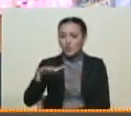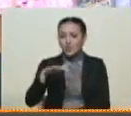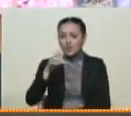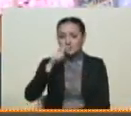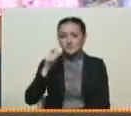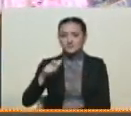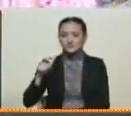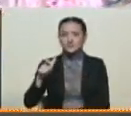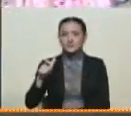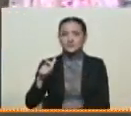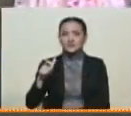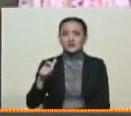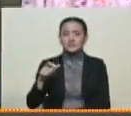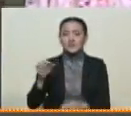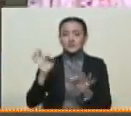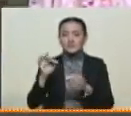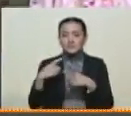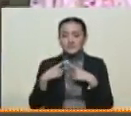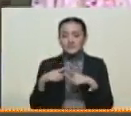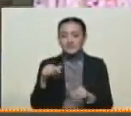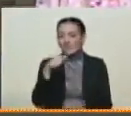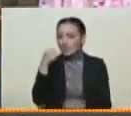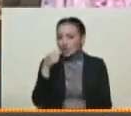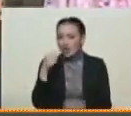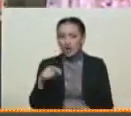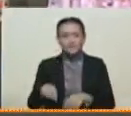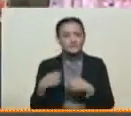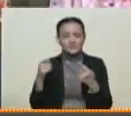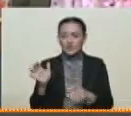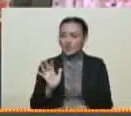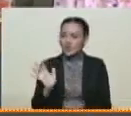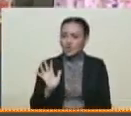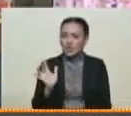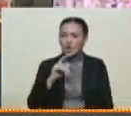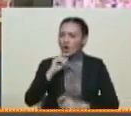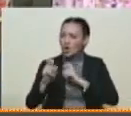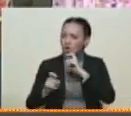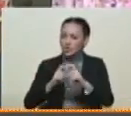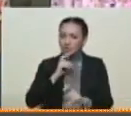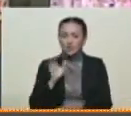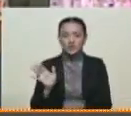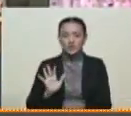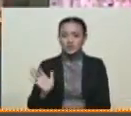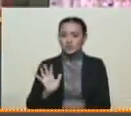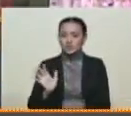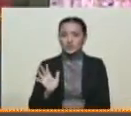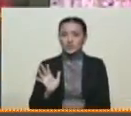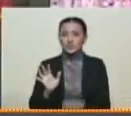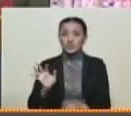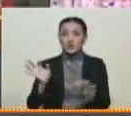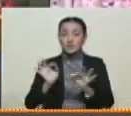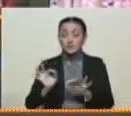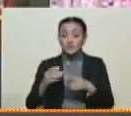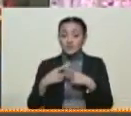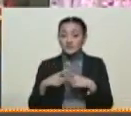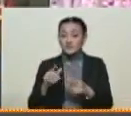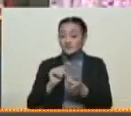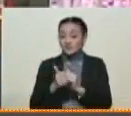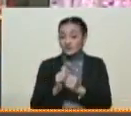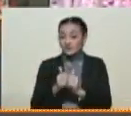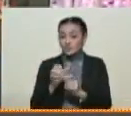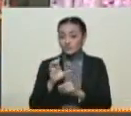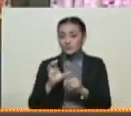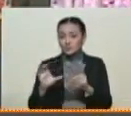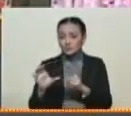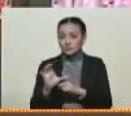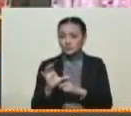alternativa distinta a la violencia, a la droga, a la guarimba, al odio. Una alternativa distinta en el deporte, en la